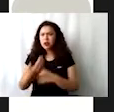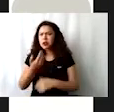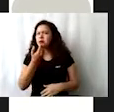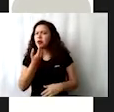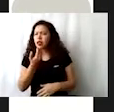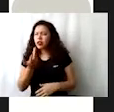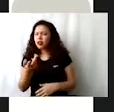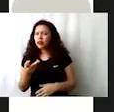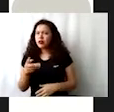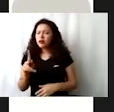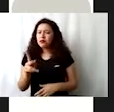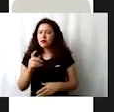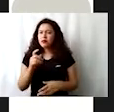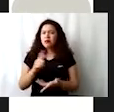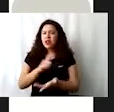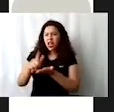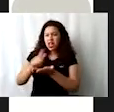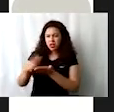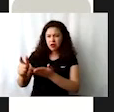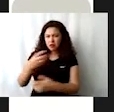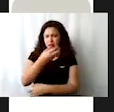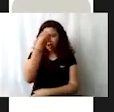Pero, ¿quién va a limpiar todo este desorden?